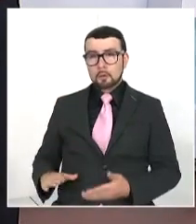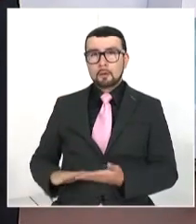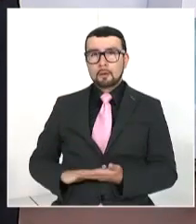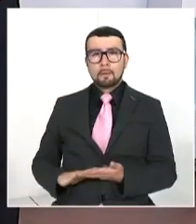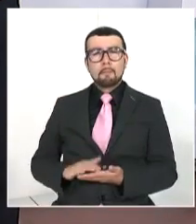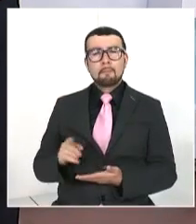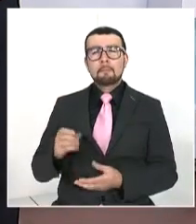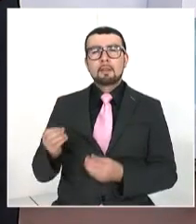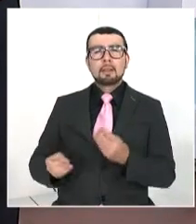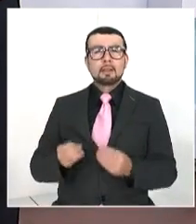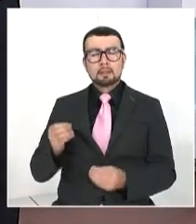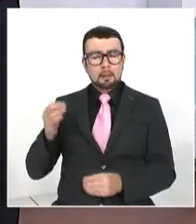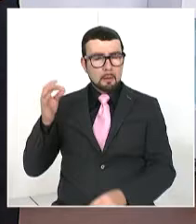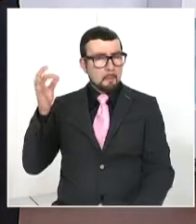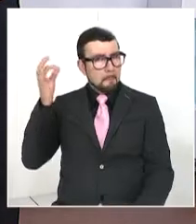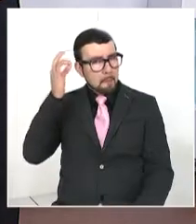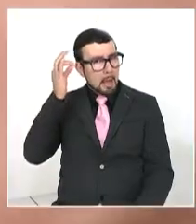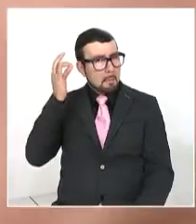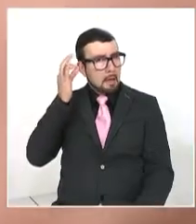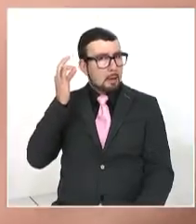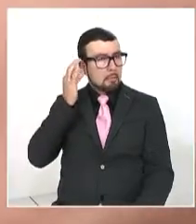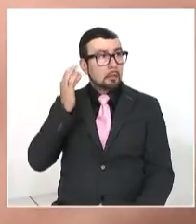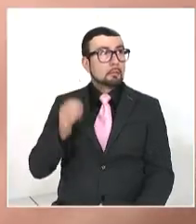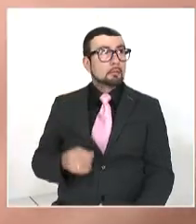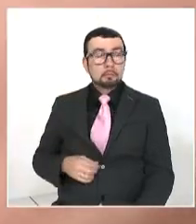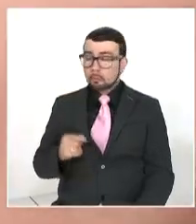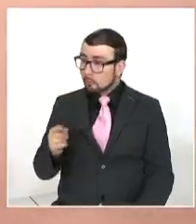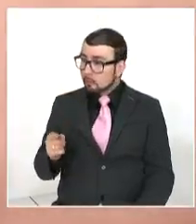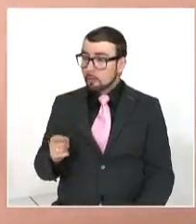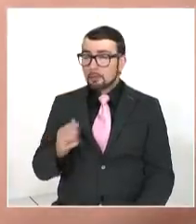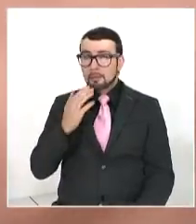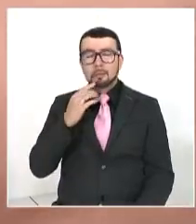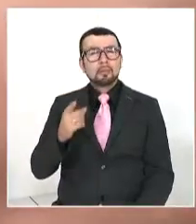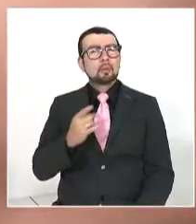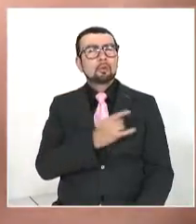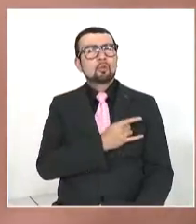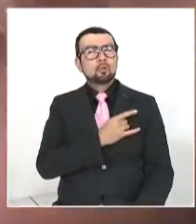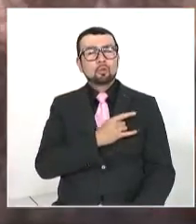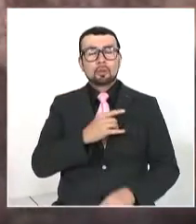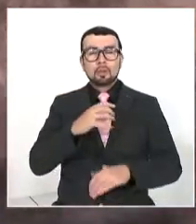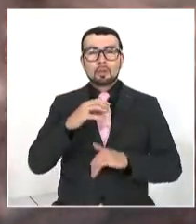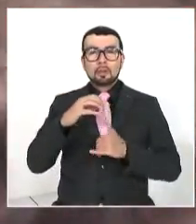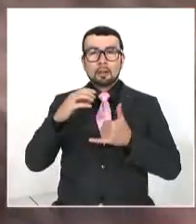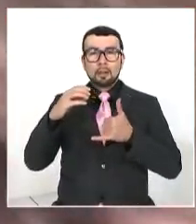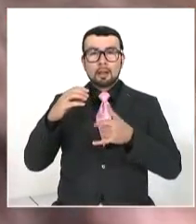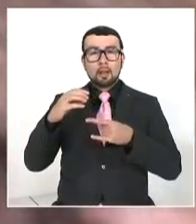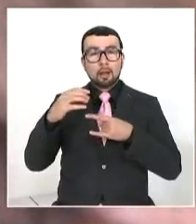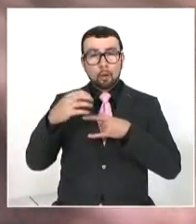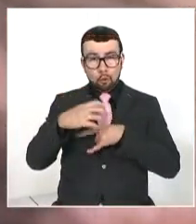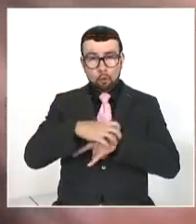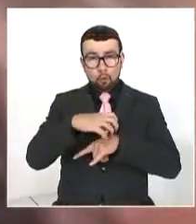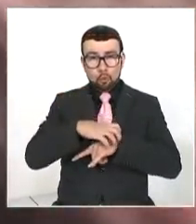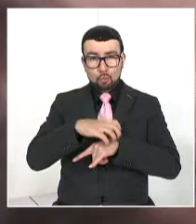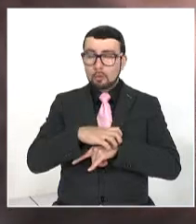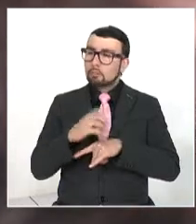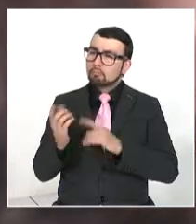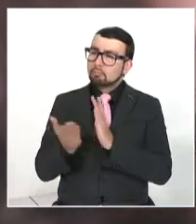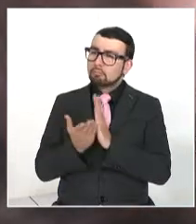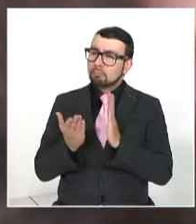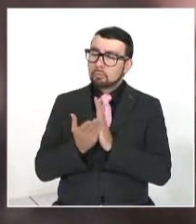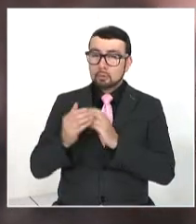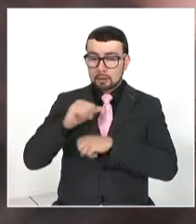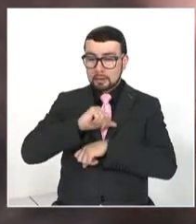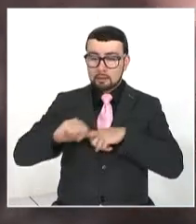punticos de hombro. Un manejo del dolor. La Universidad Autónoma hizo un estudio de cirugía de cordales